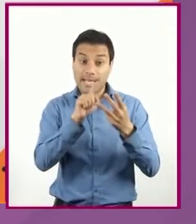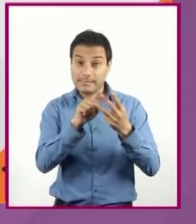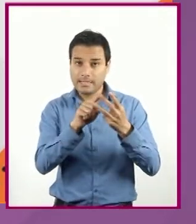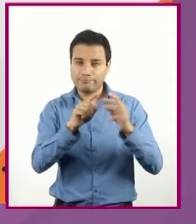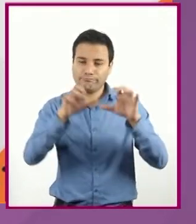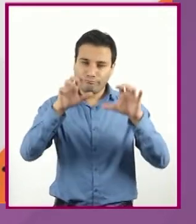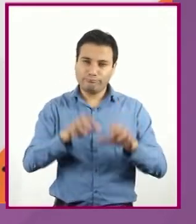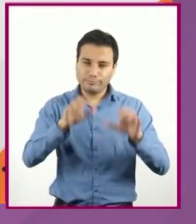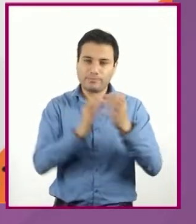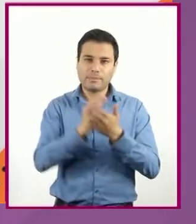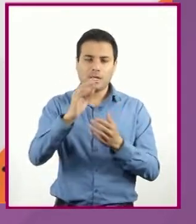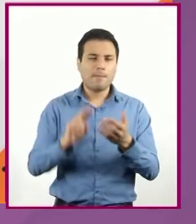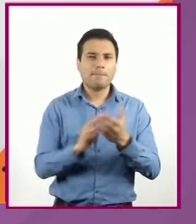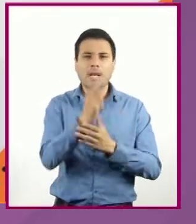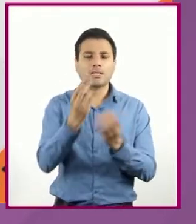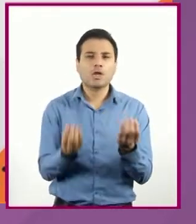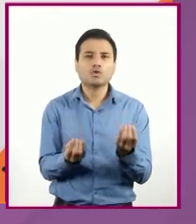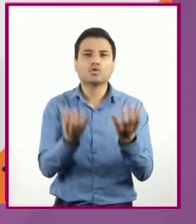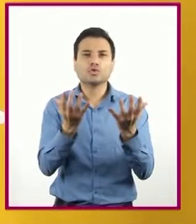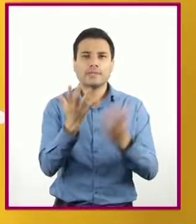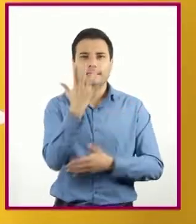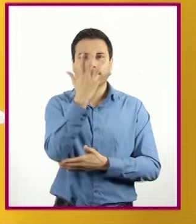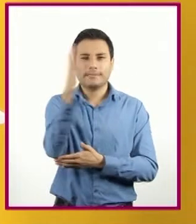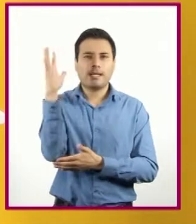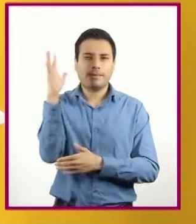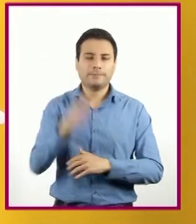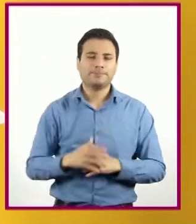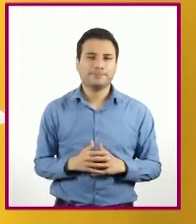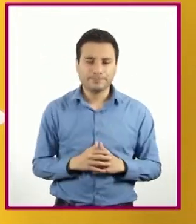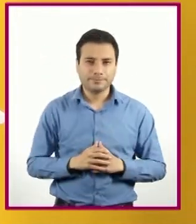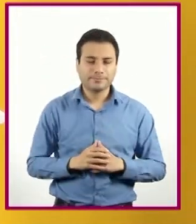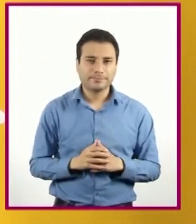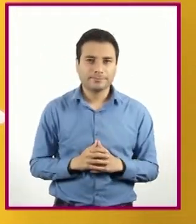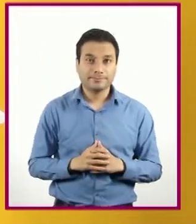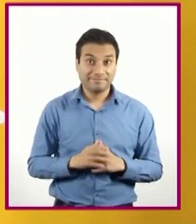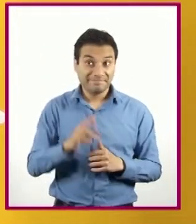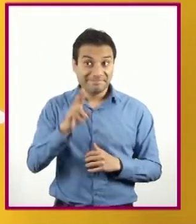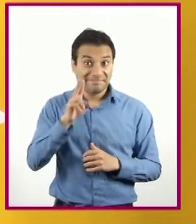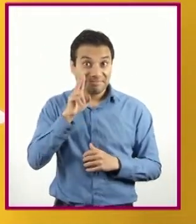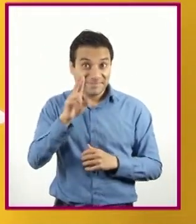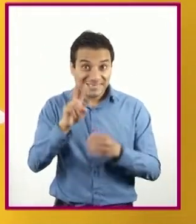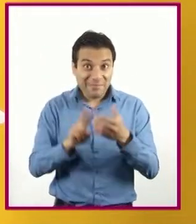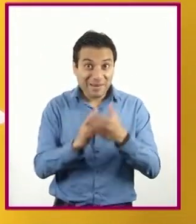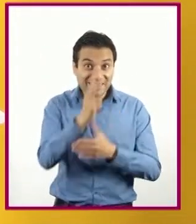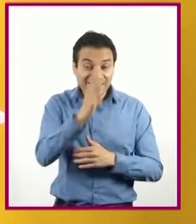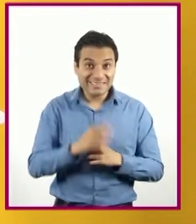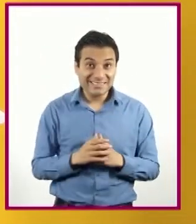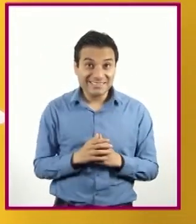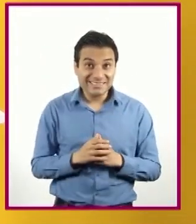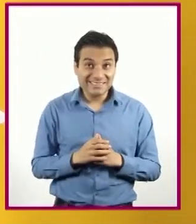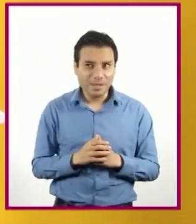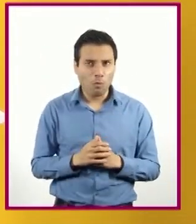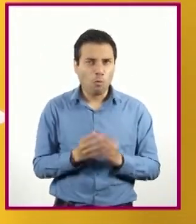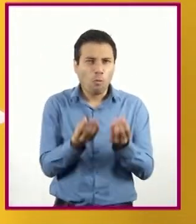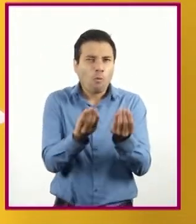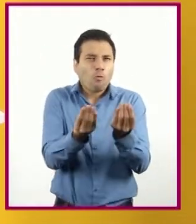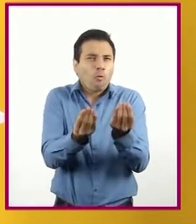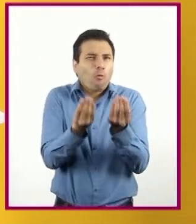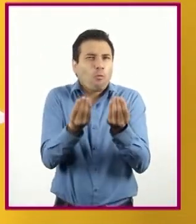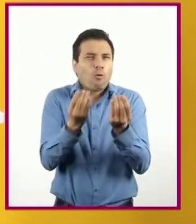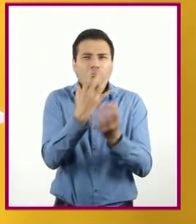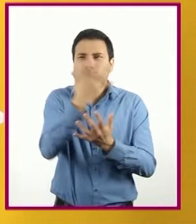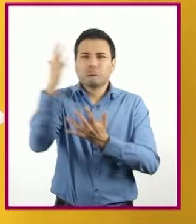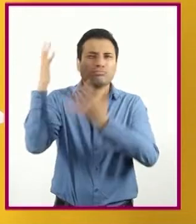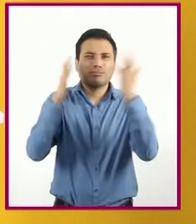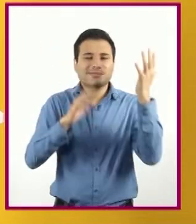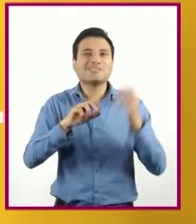vegetación pertenece a una selva baja. ¿Observaron la vegetación en pantalla? Es muy frondosa y exuberante,